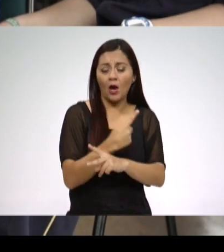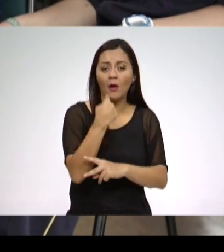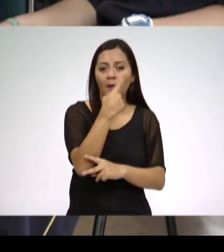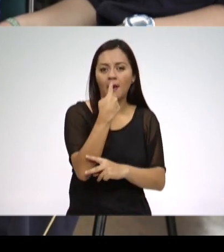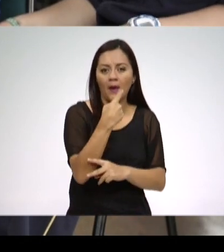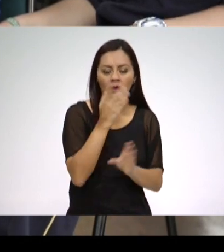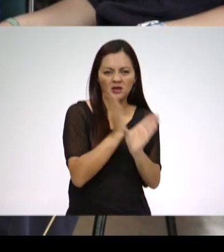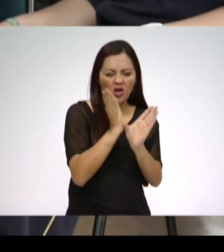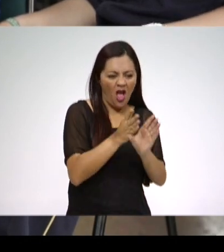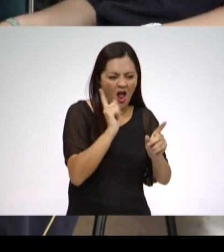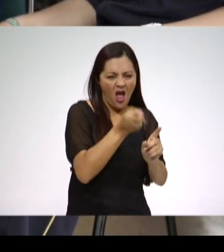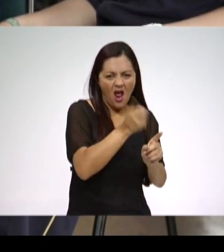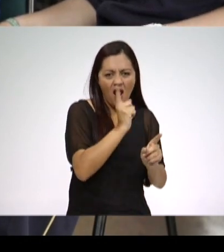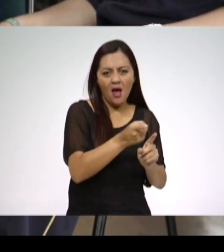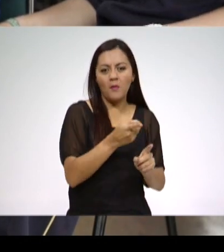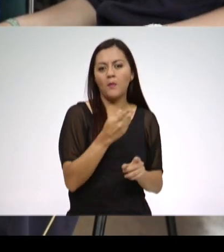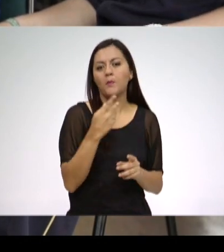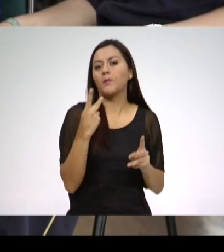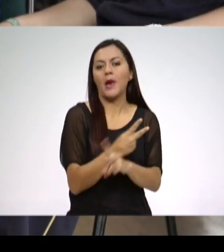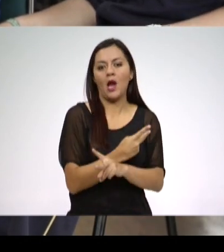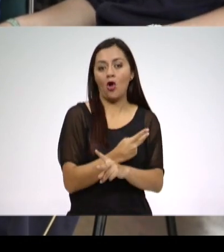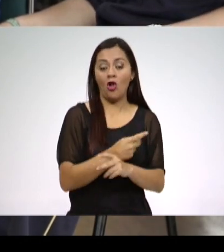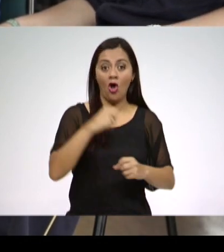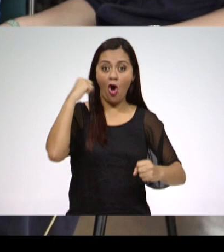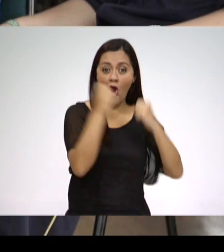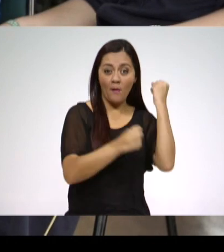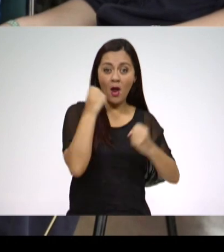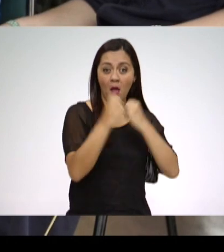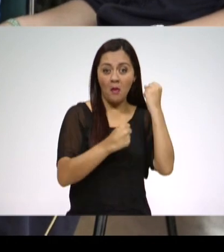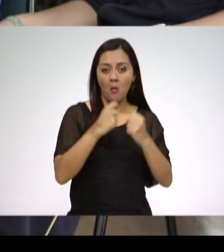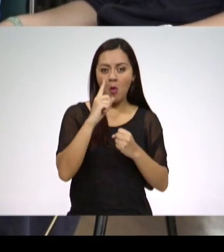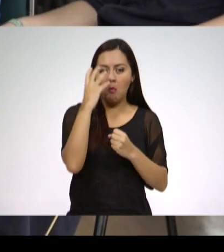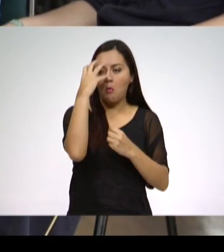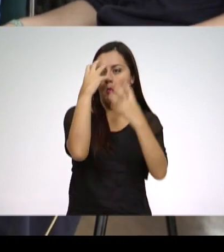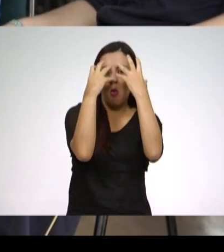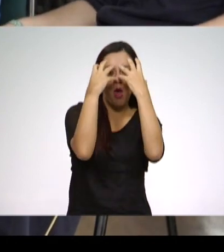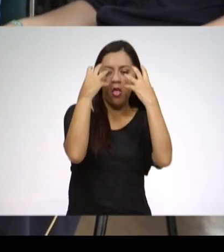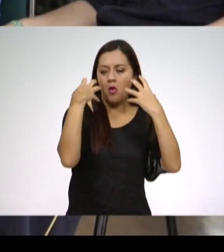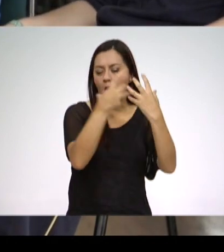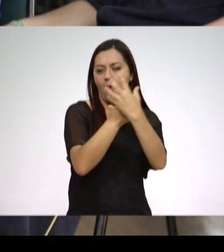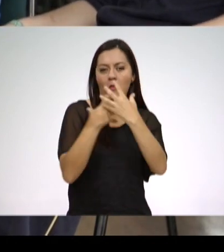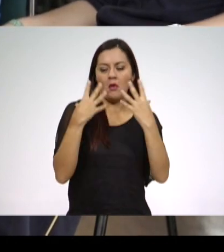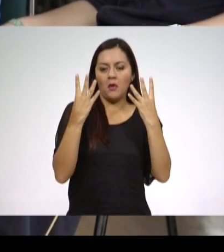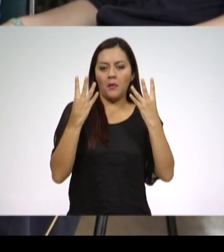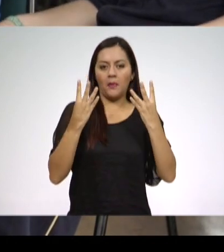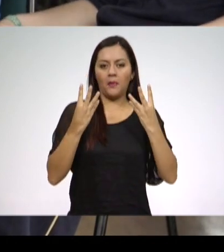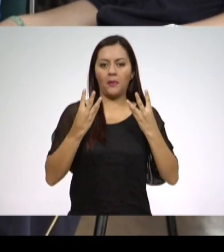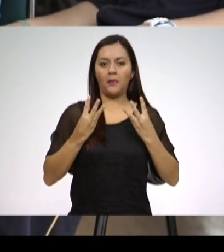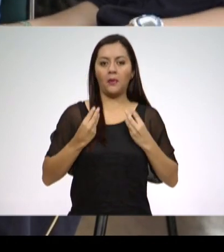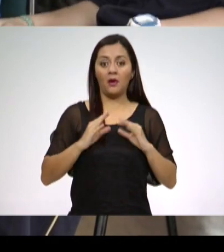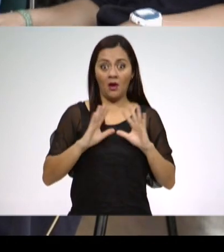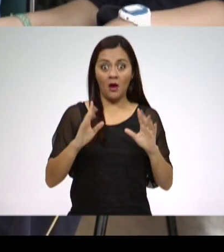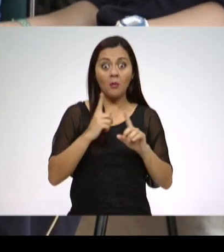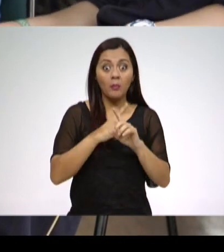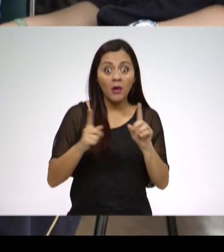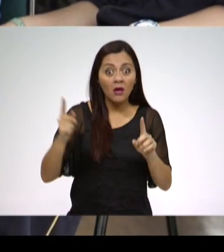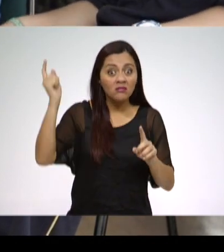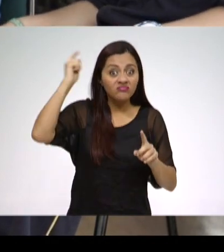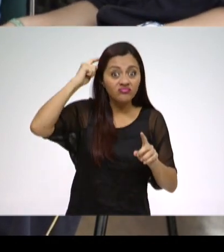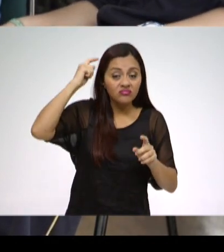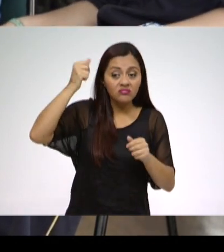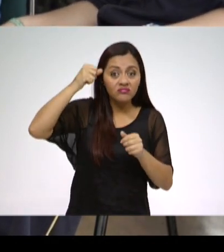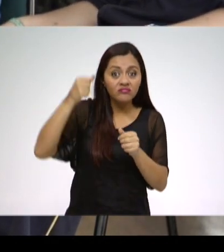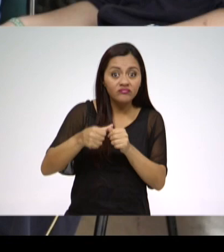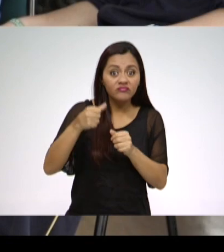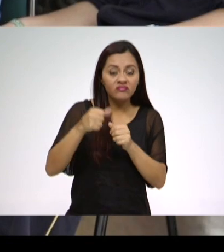verbalmente que físicamente. Porque como todos sabemos, a la final un golpe se puede caducar, mientras que los